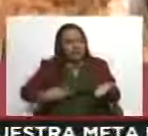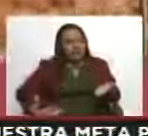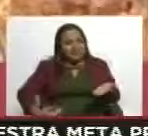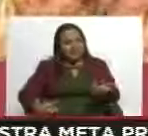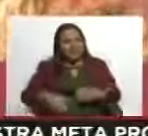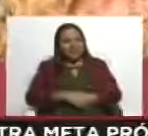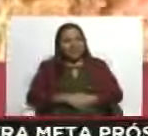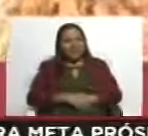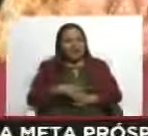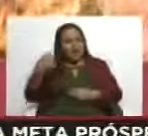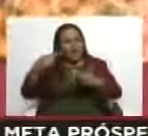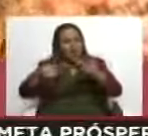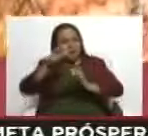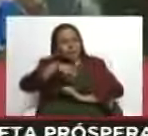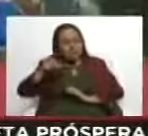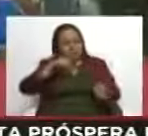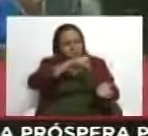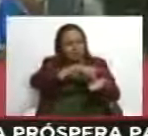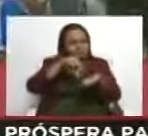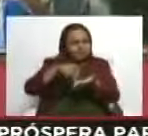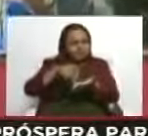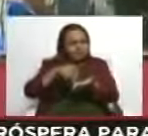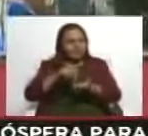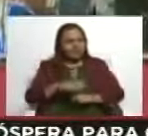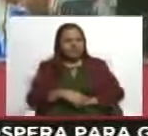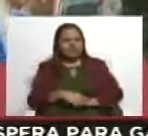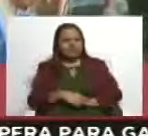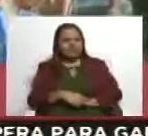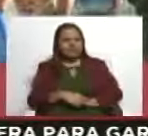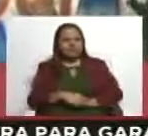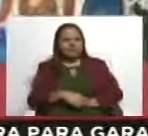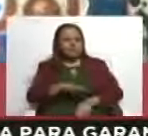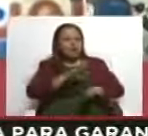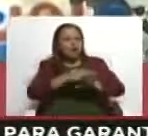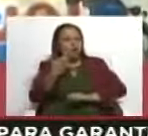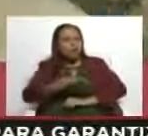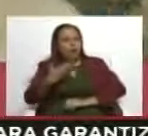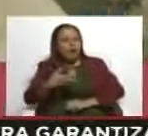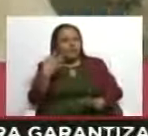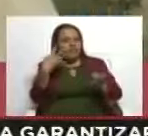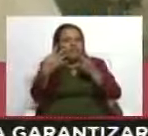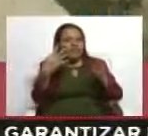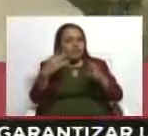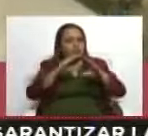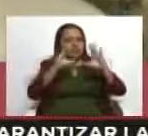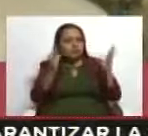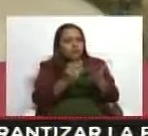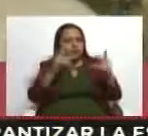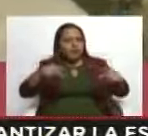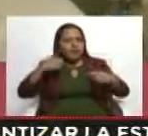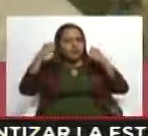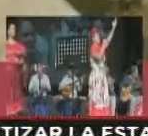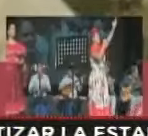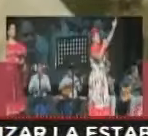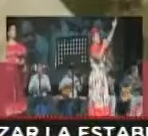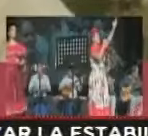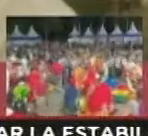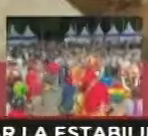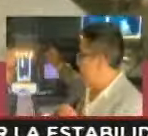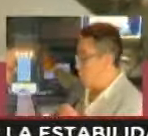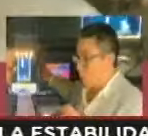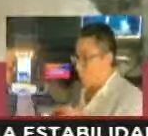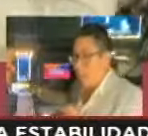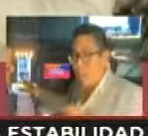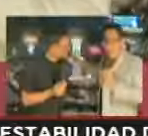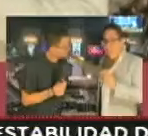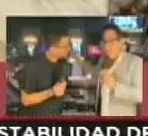y muchas personas. Hay razones por las cuales este Festival Mundial Viva Venezuela y sobre todo su inauguración aquí en